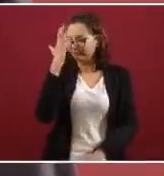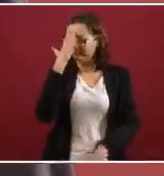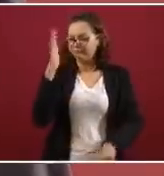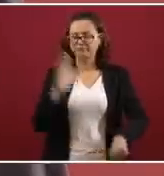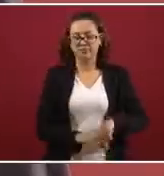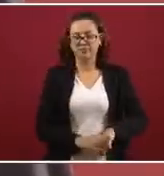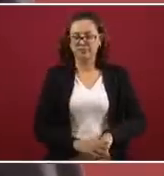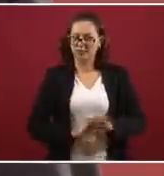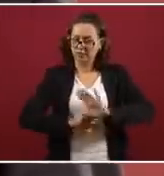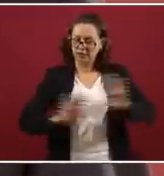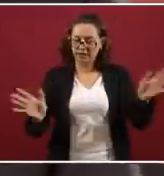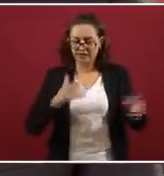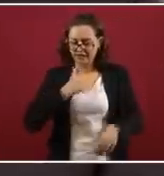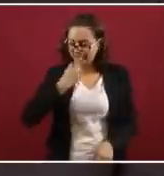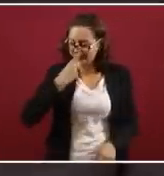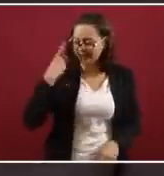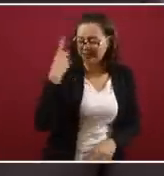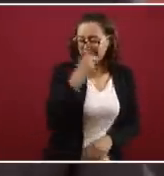Ya.